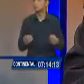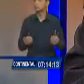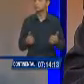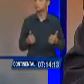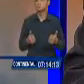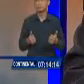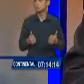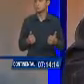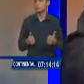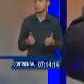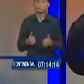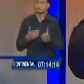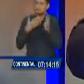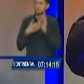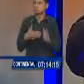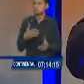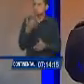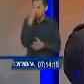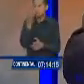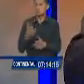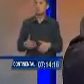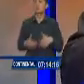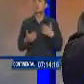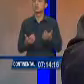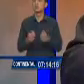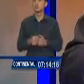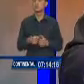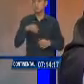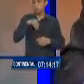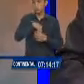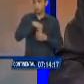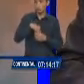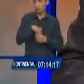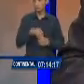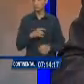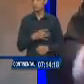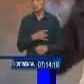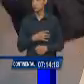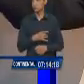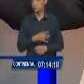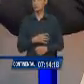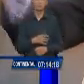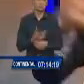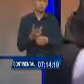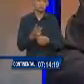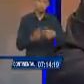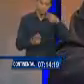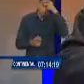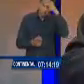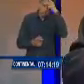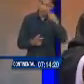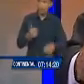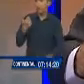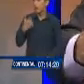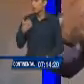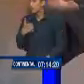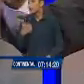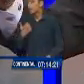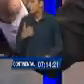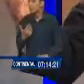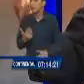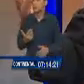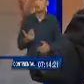qué me sirve el ejemplo? Los fondos previsionales de Chile están invertidos en el Perú, están invertidos en Argentina,